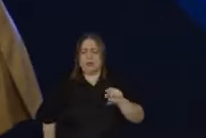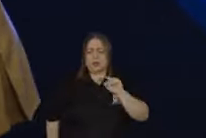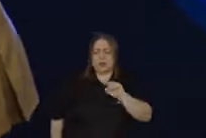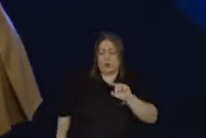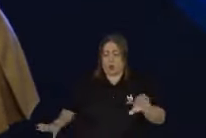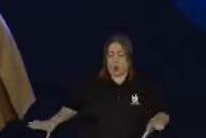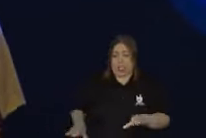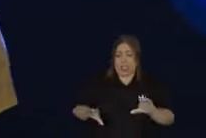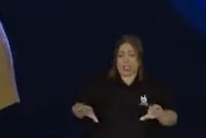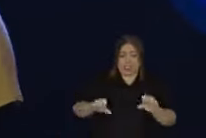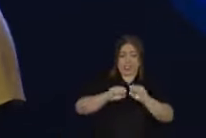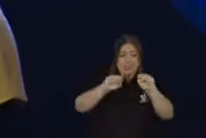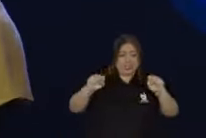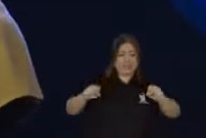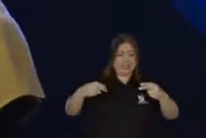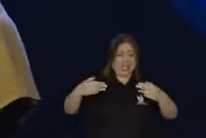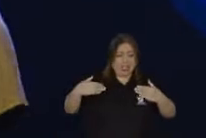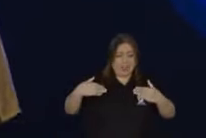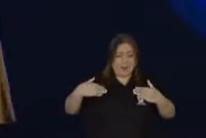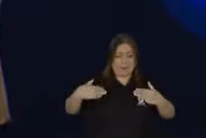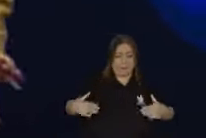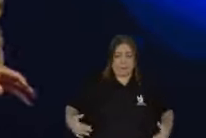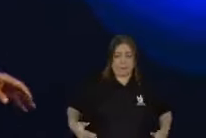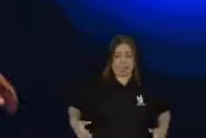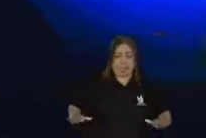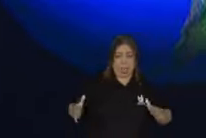sistema nervioso es problema suyo.